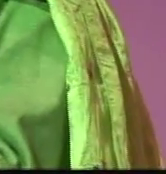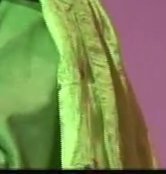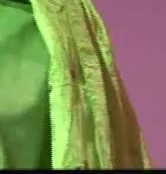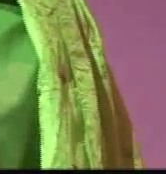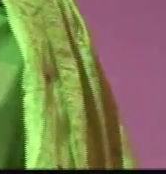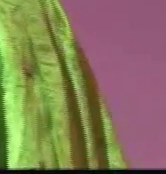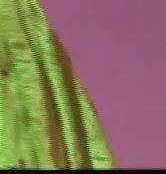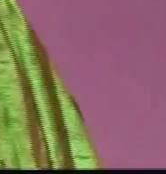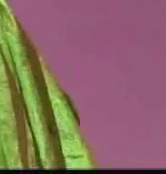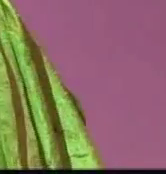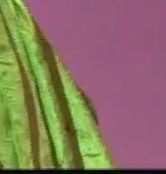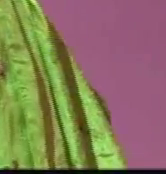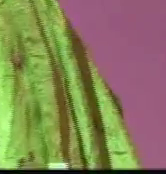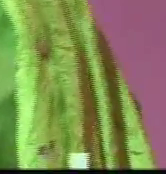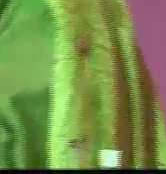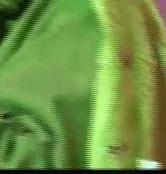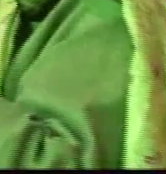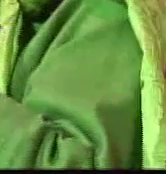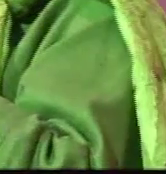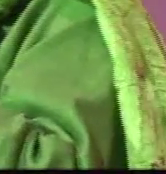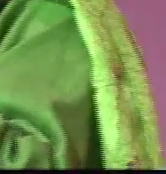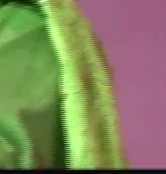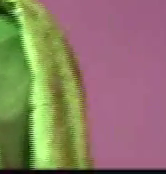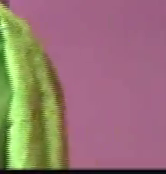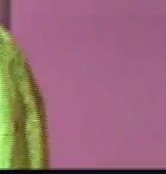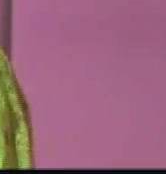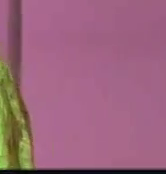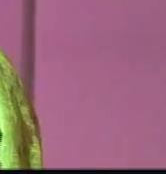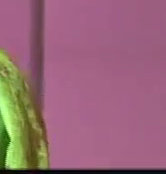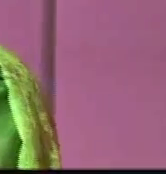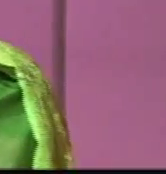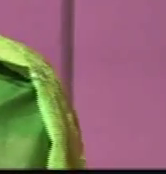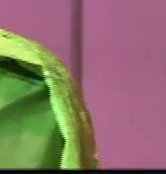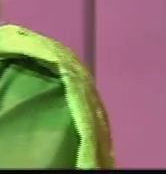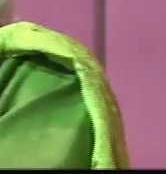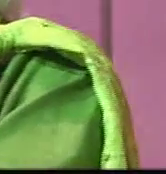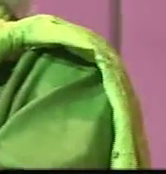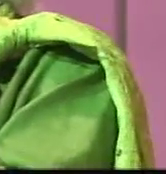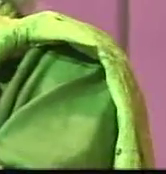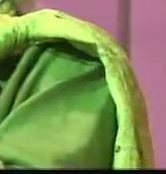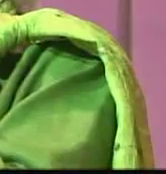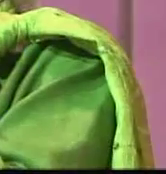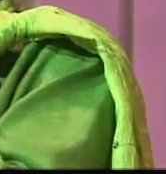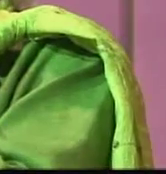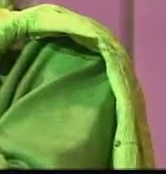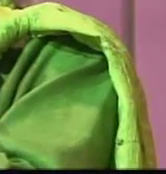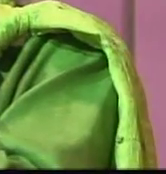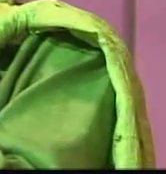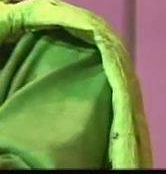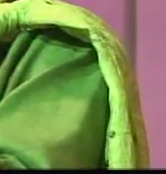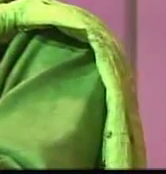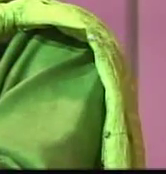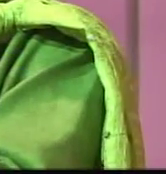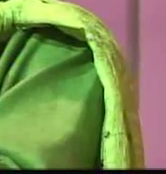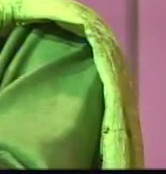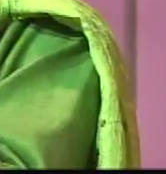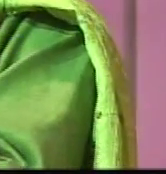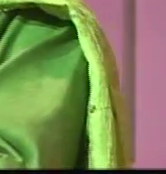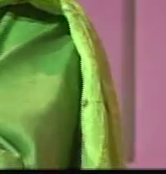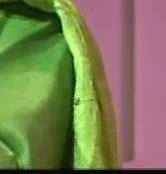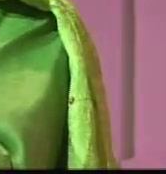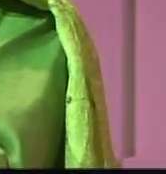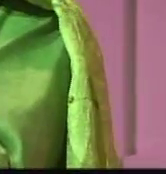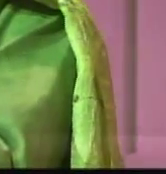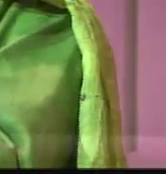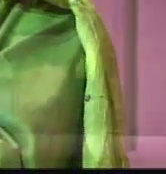estudiar el rather than bienestar sickness. en lugar de estudiar la enfermedad. And he wanted to Y discover quiso what makes a descubrir qué es lo person que hace que well, una persona